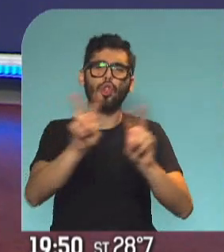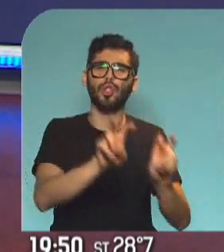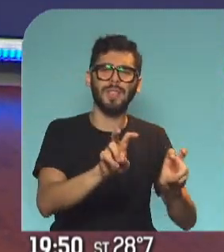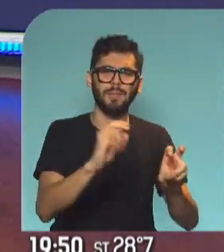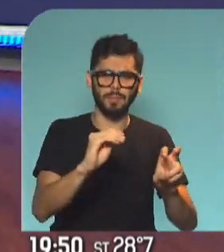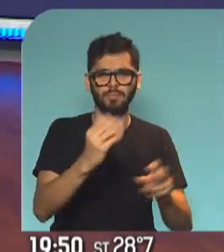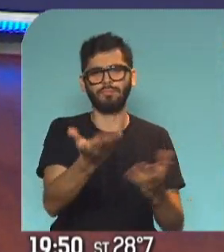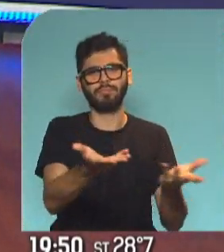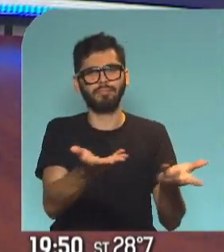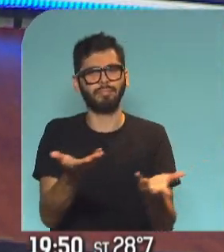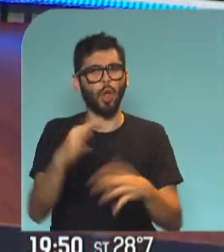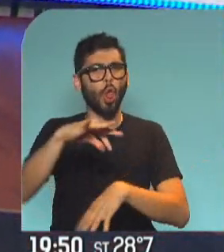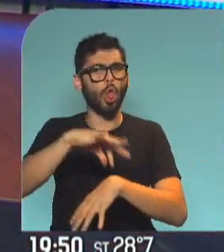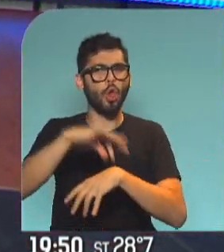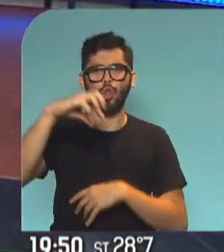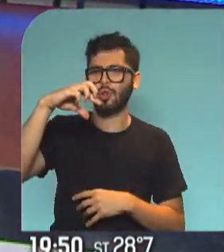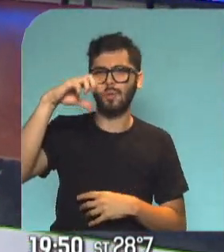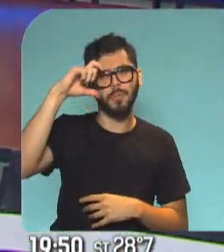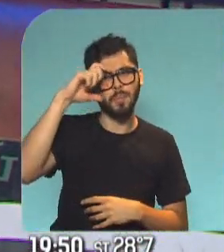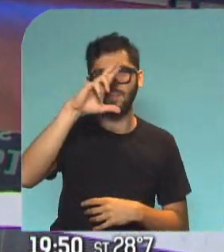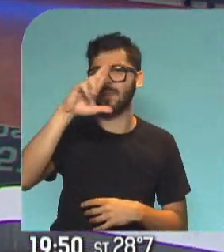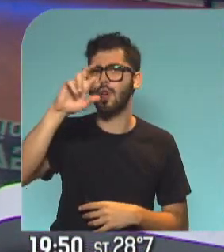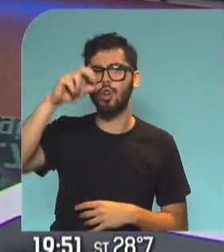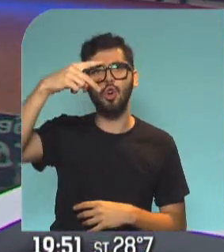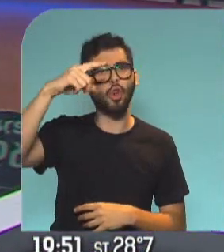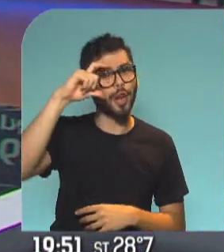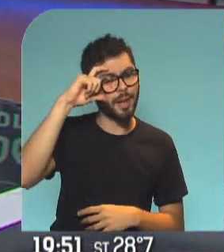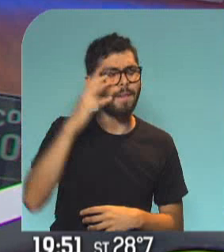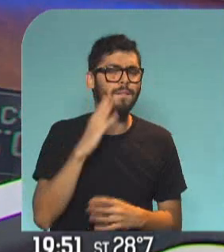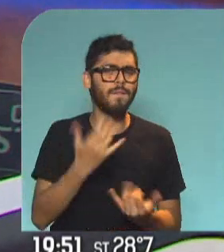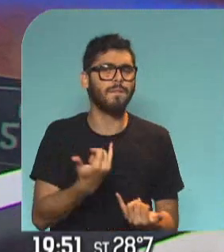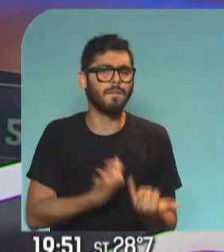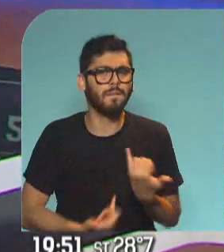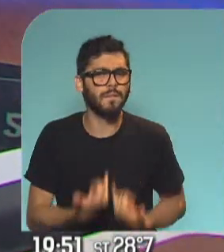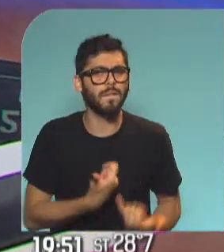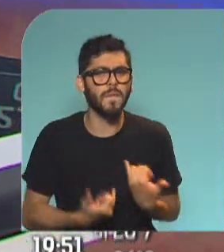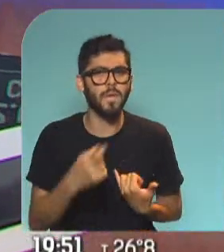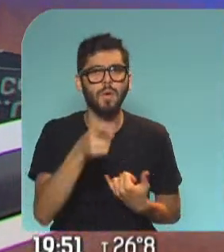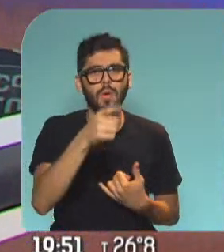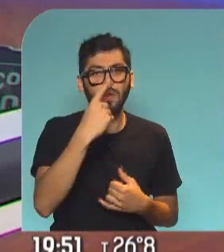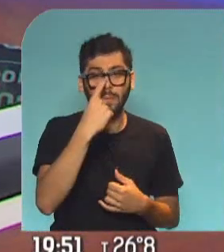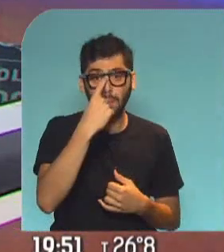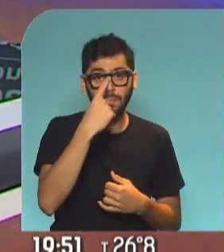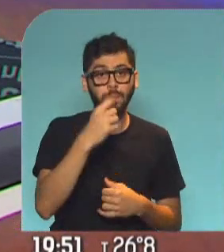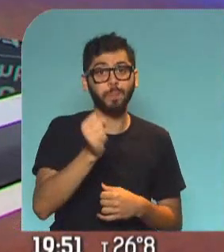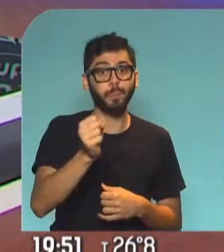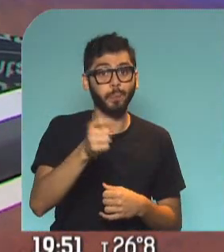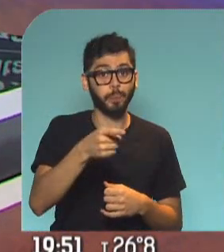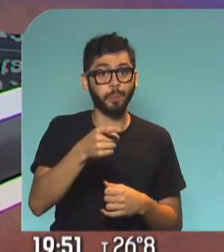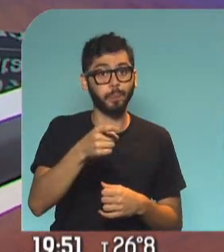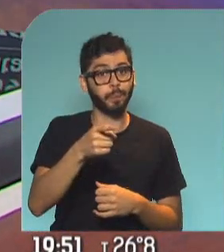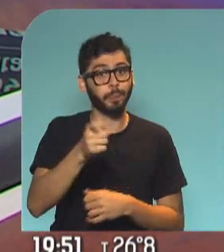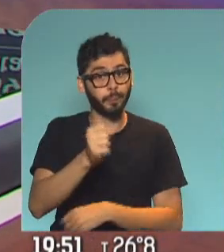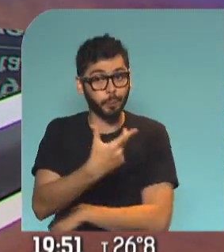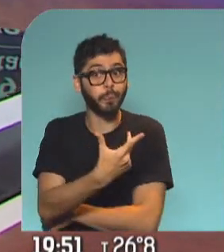y tenemos al doctor Perrone aquí con nosotros para, bueno, que nos comente un poco, doctor, cómo fue su experiencia. Ha accedido